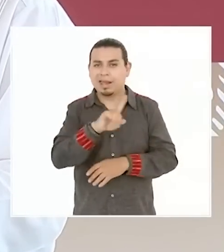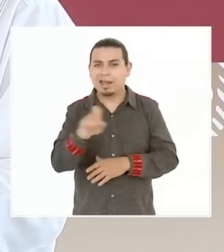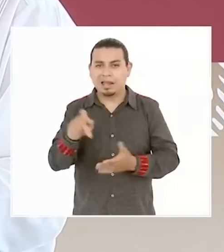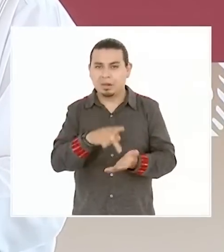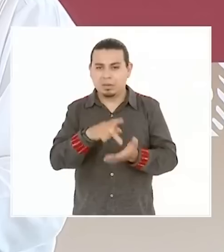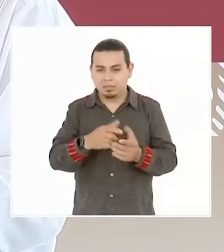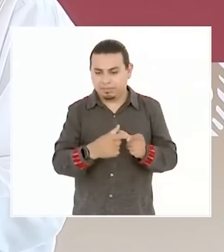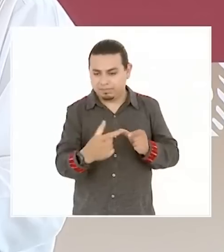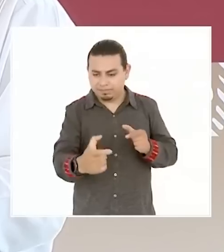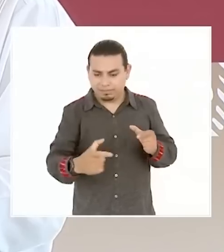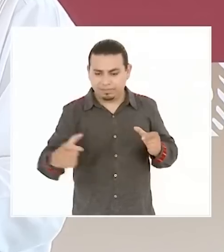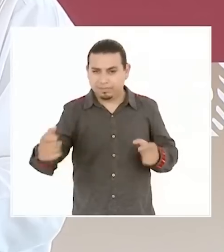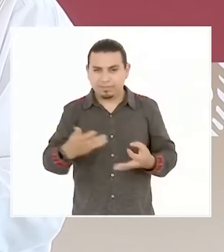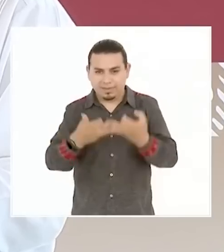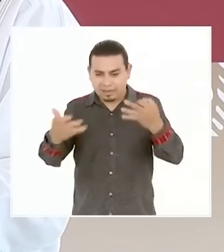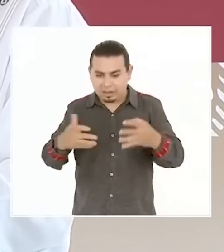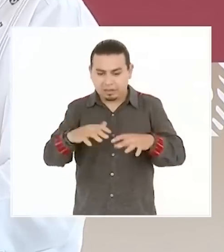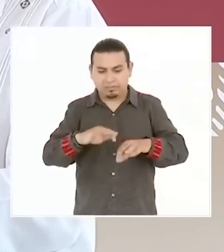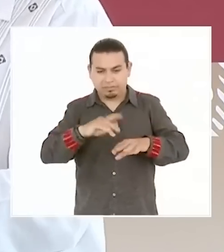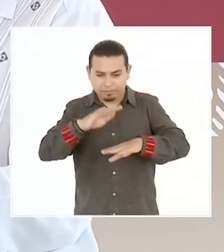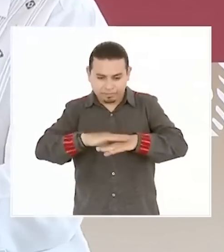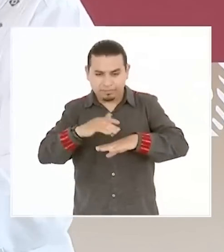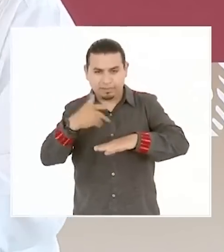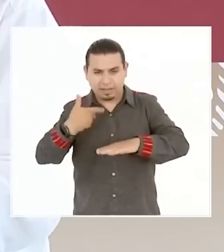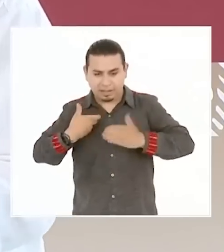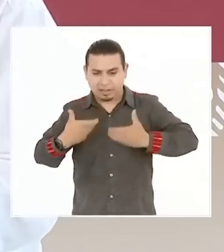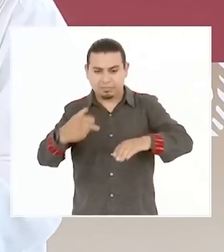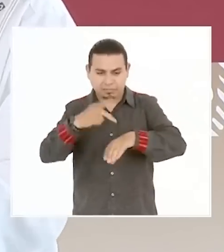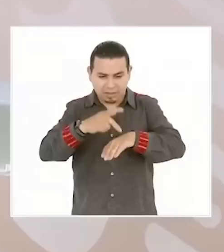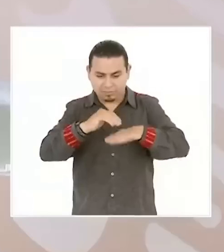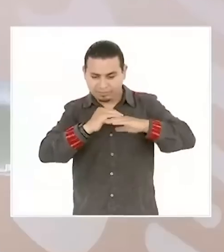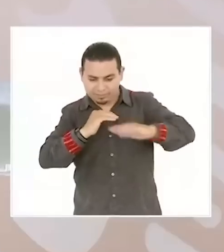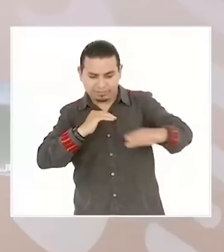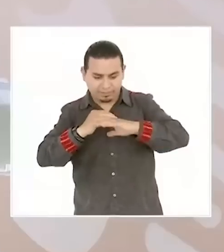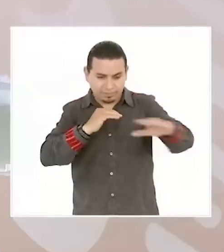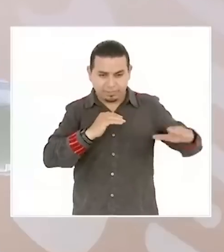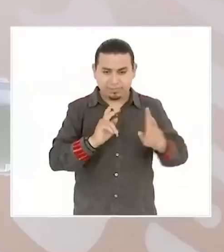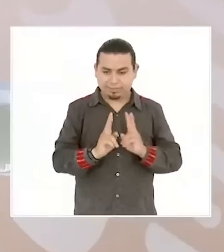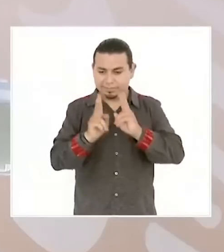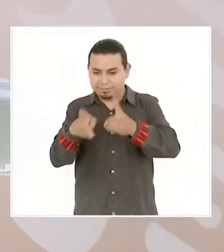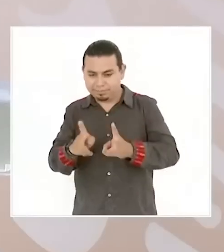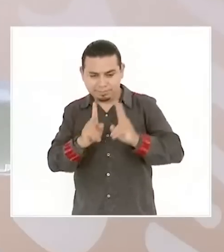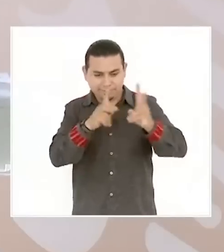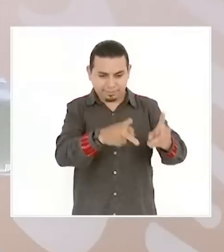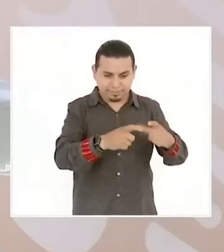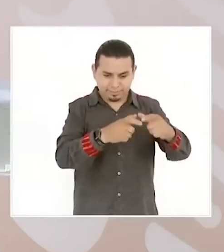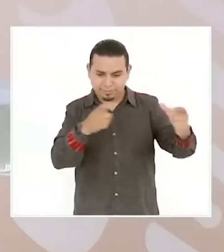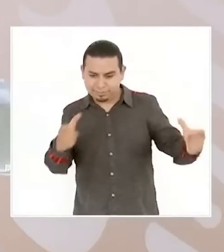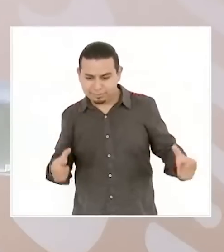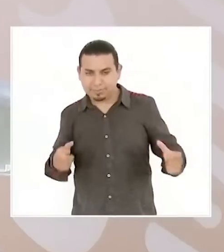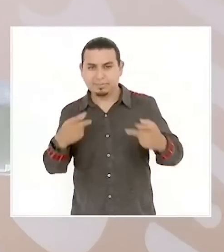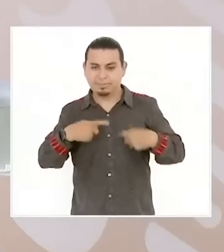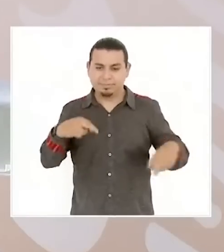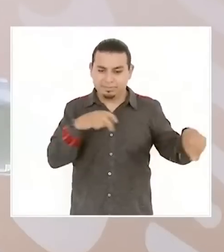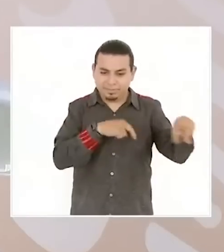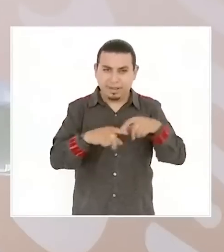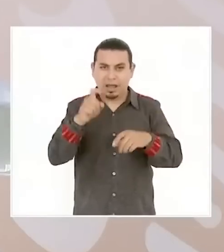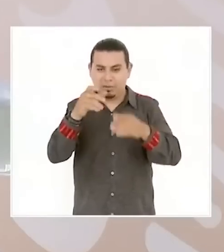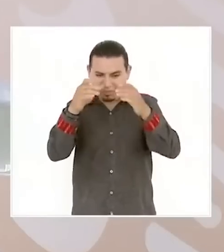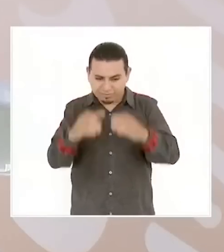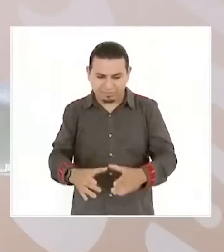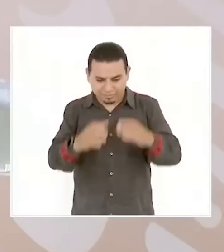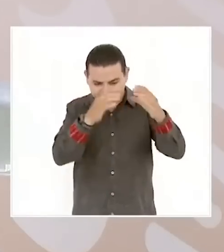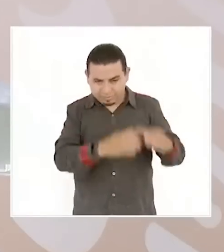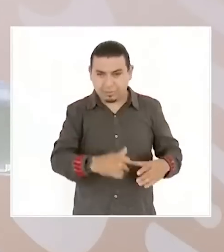kilómetros de terracerías, pavimentación de calles y caminos, puentes vehiculares y peatonales, pozos de agua,